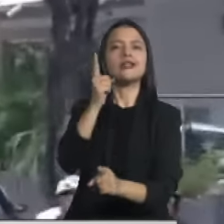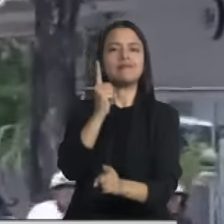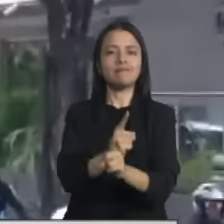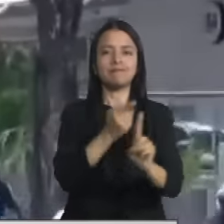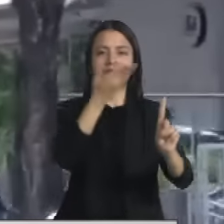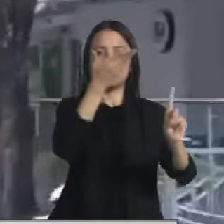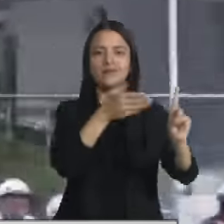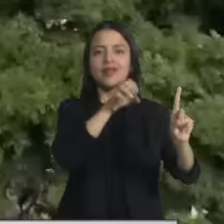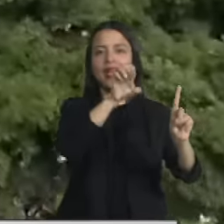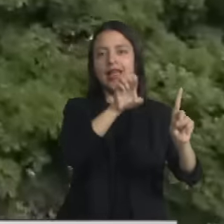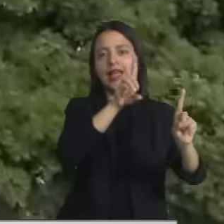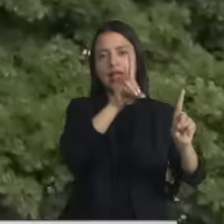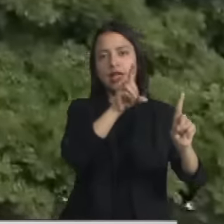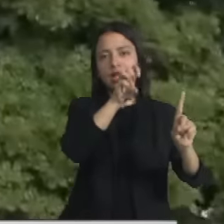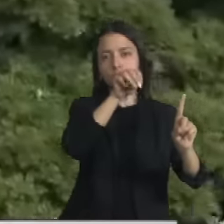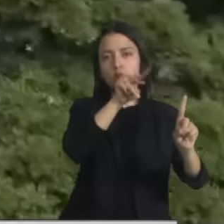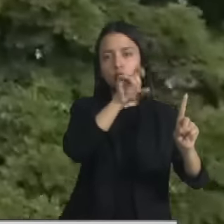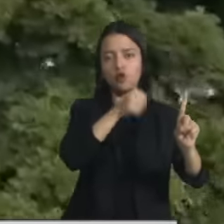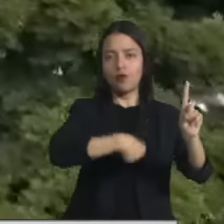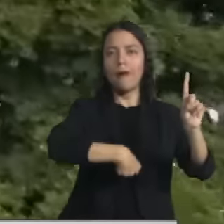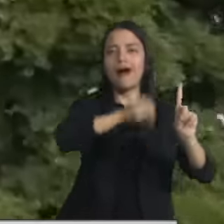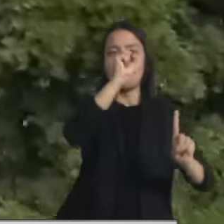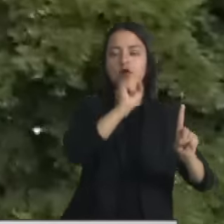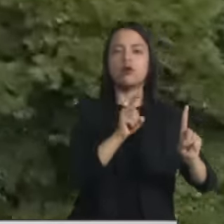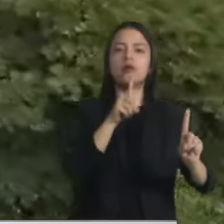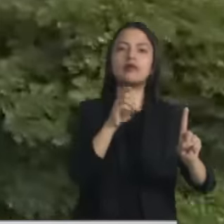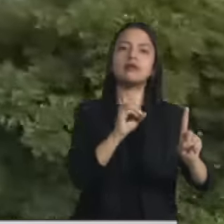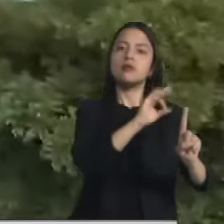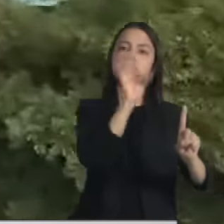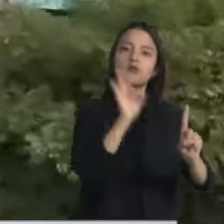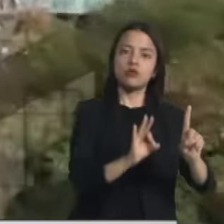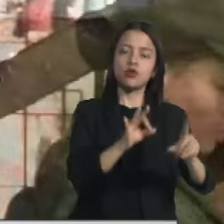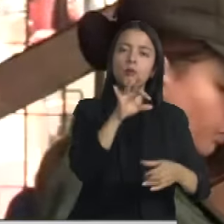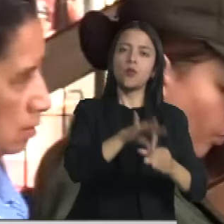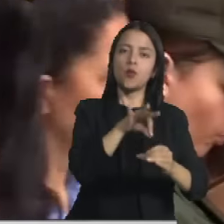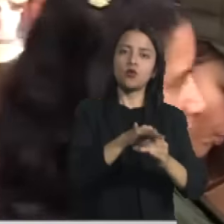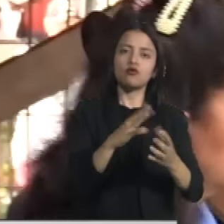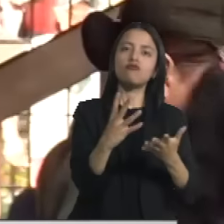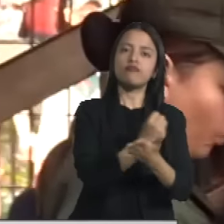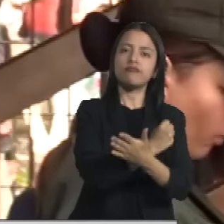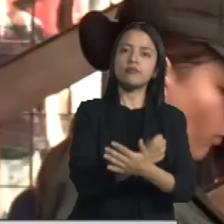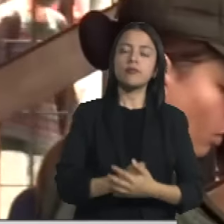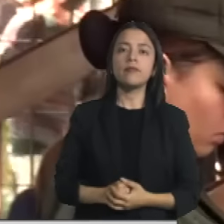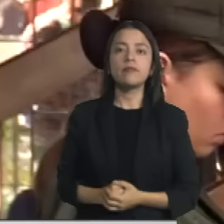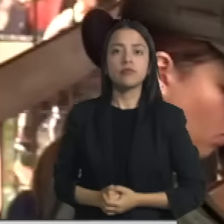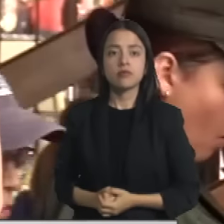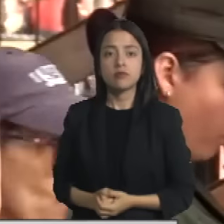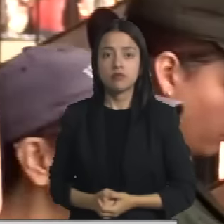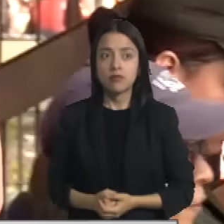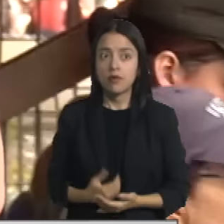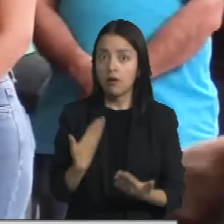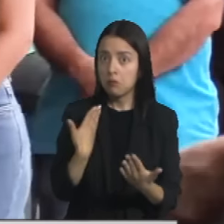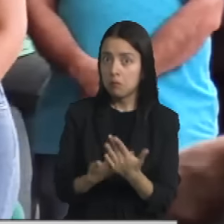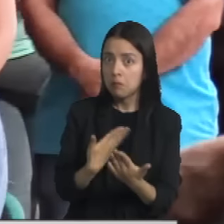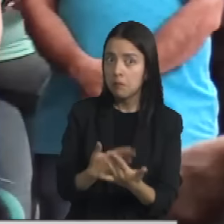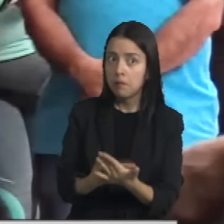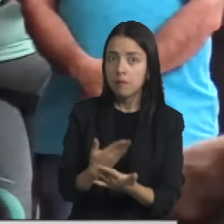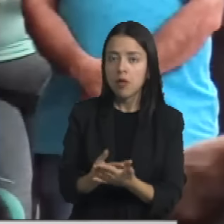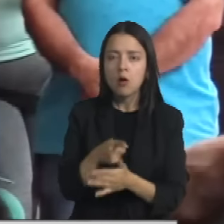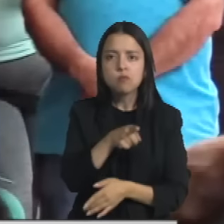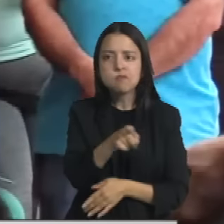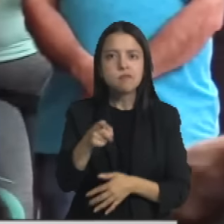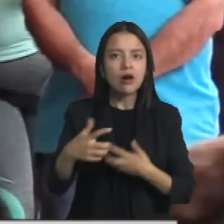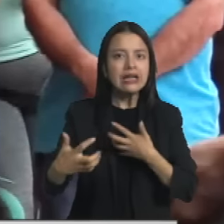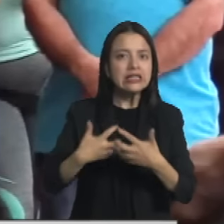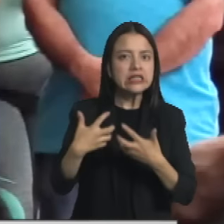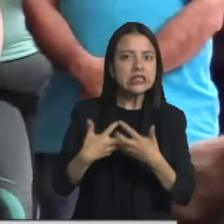González, ganó los comicios con el 60% de los votos. Además, afirmaron que no hay evidencia de que el sistema